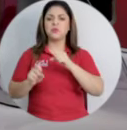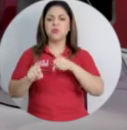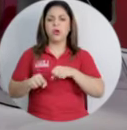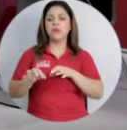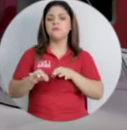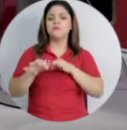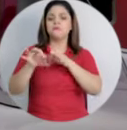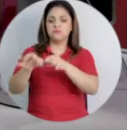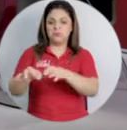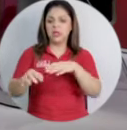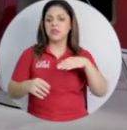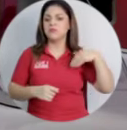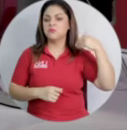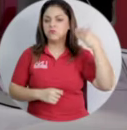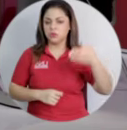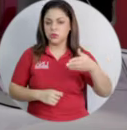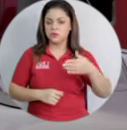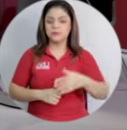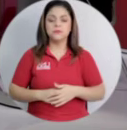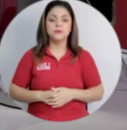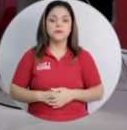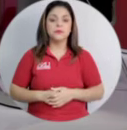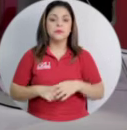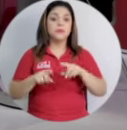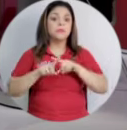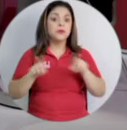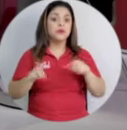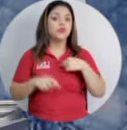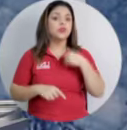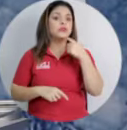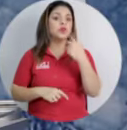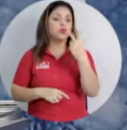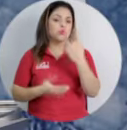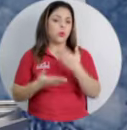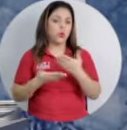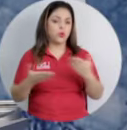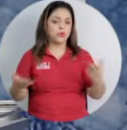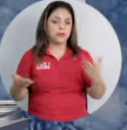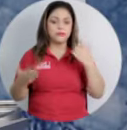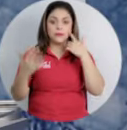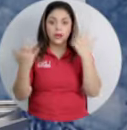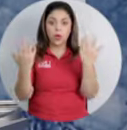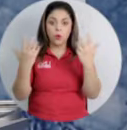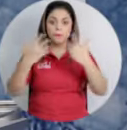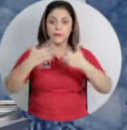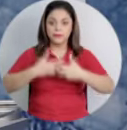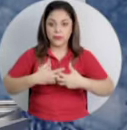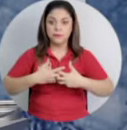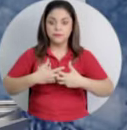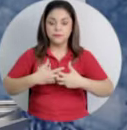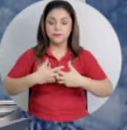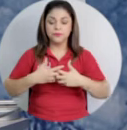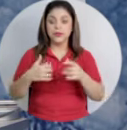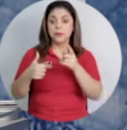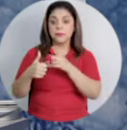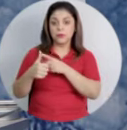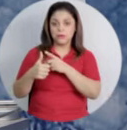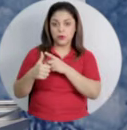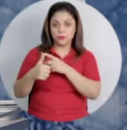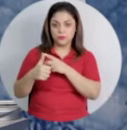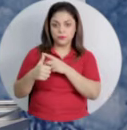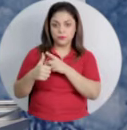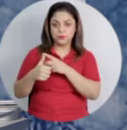podemos postergarlos, pero yo le adicionaría 2 elementos para complementar lo que nos decía la experta. Uno es